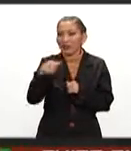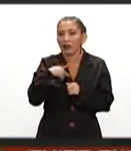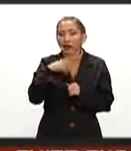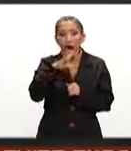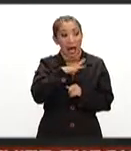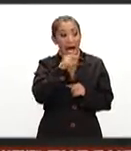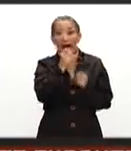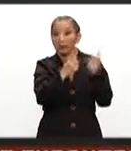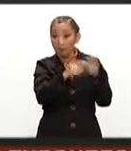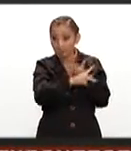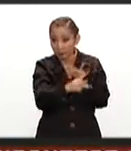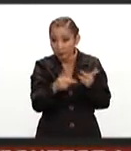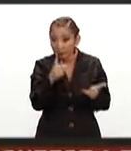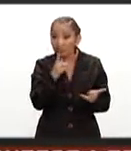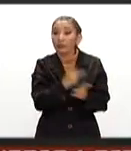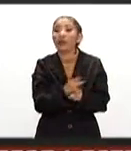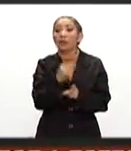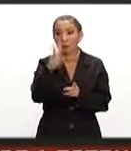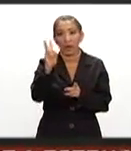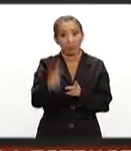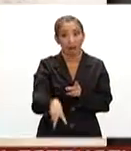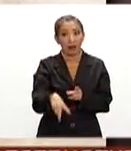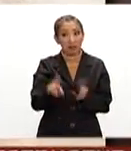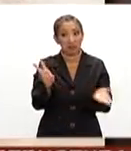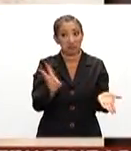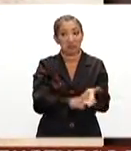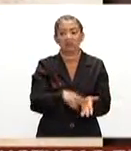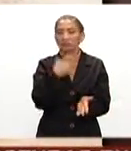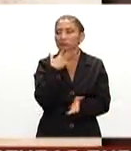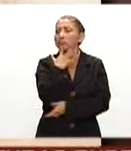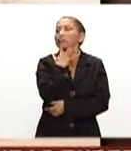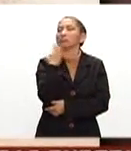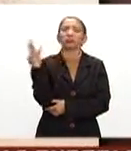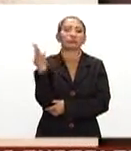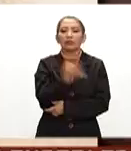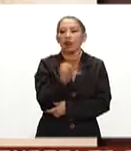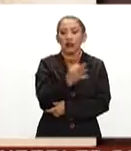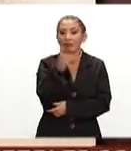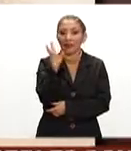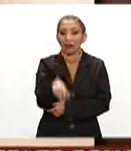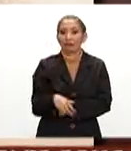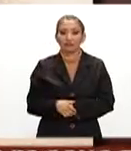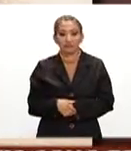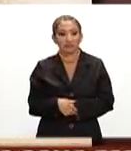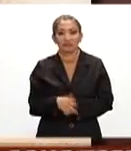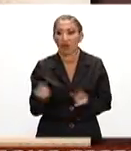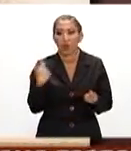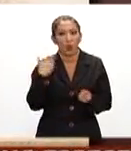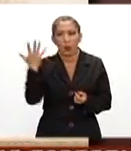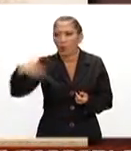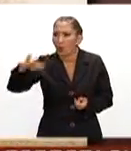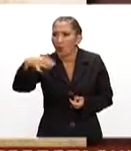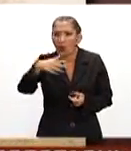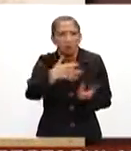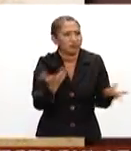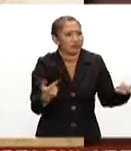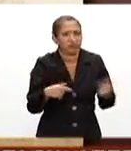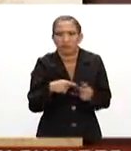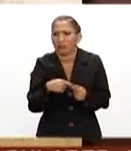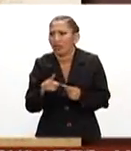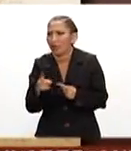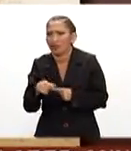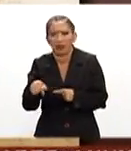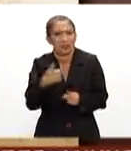hay productos que de verdad son deliciosos. Sí, cómo no. Y no encontramos